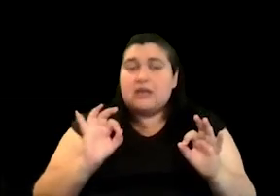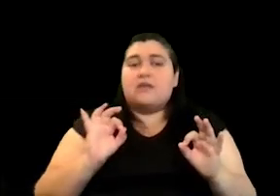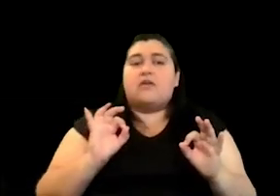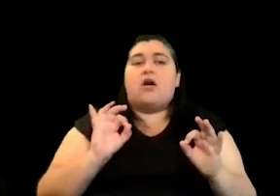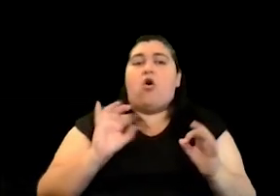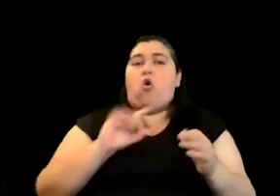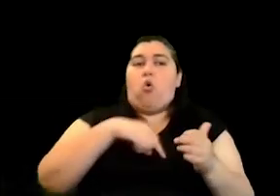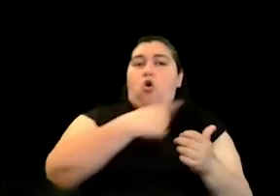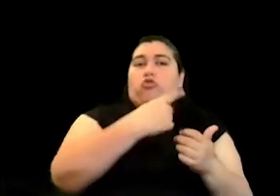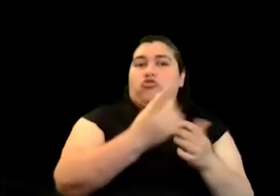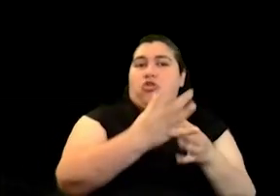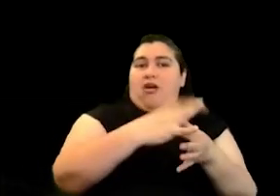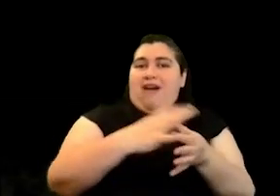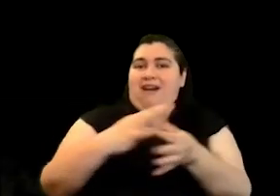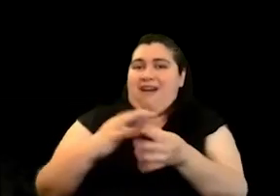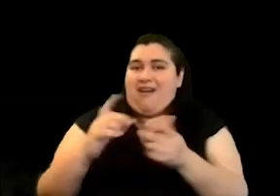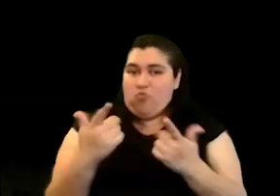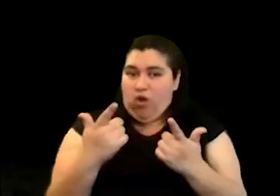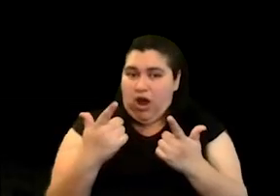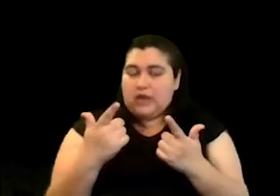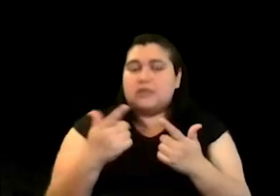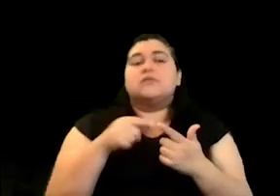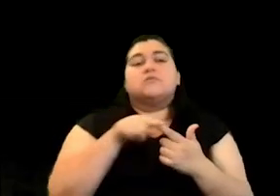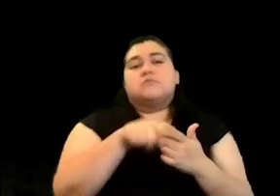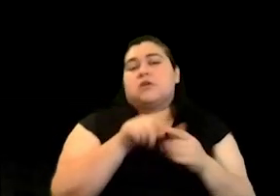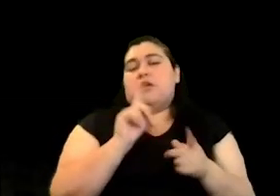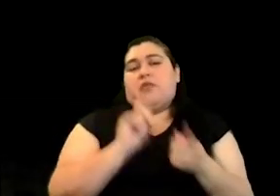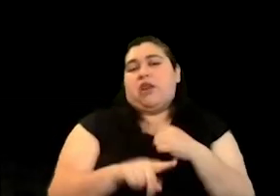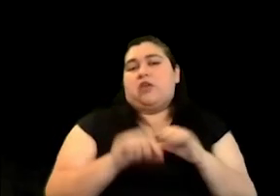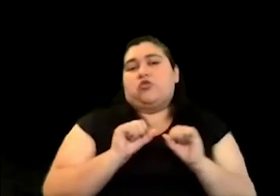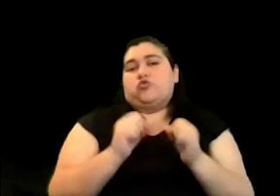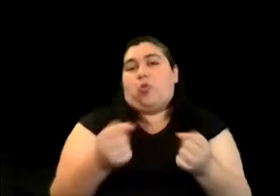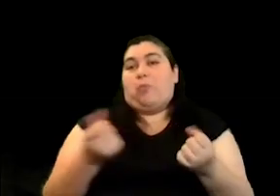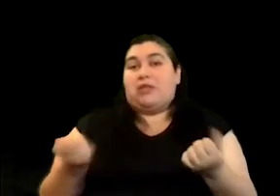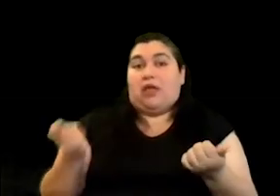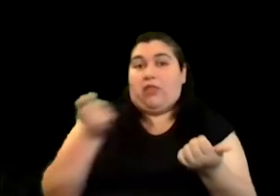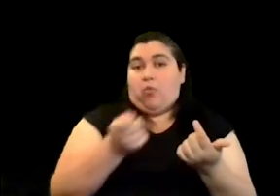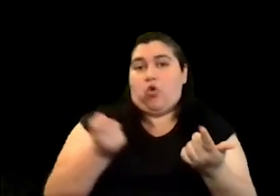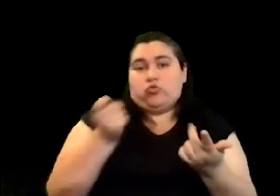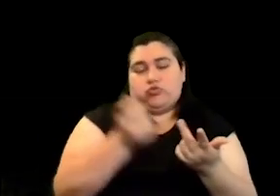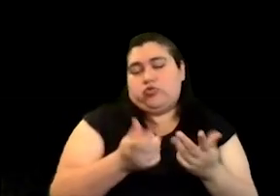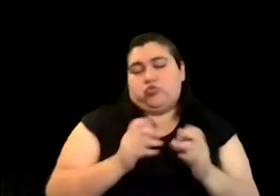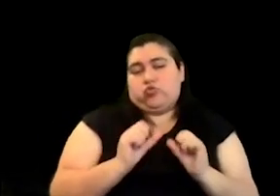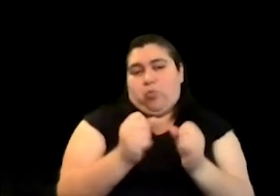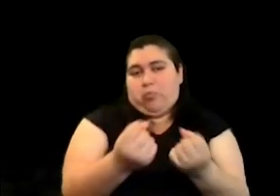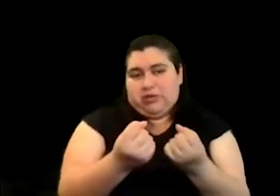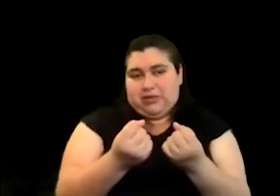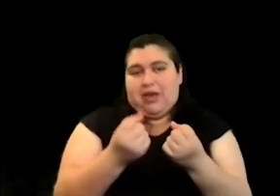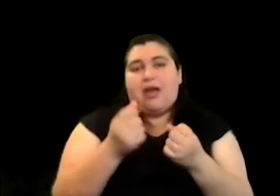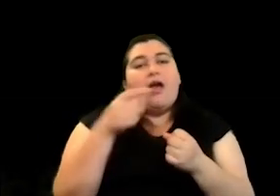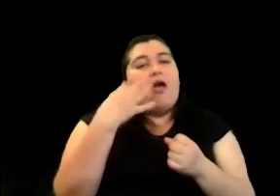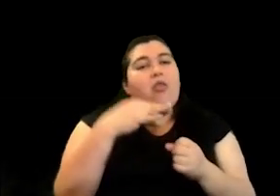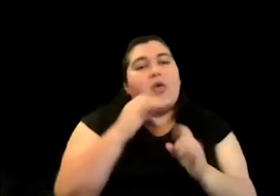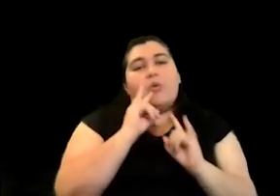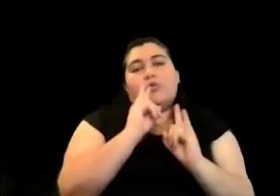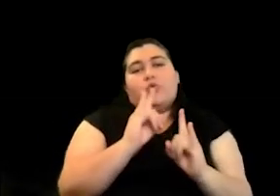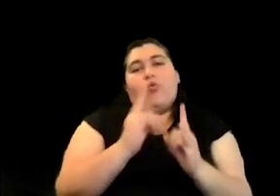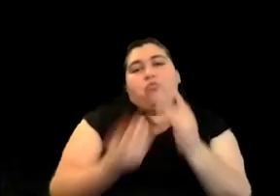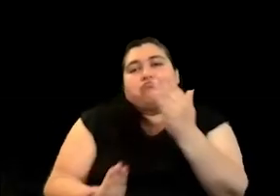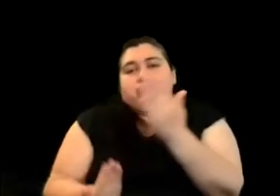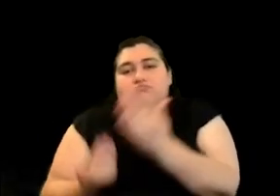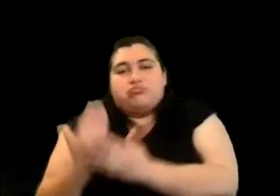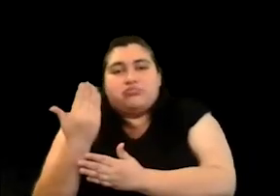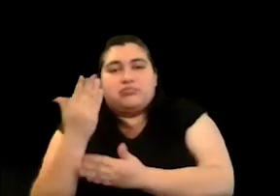en ese caso se va a suspender el débito, tendría que generar volante electrónico y asumir